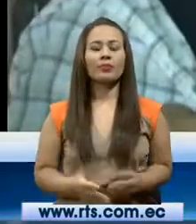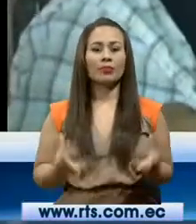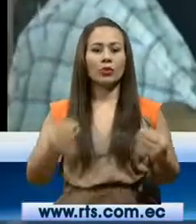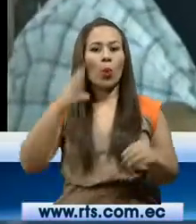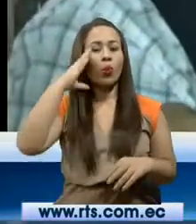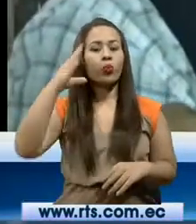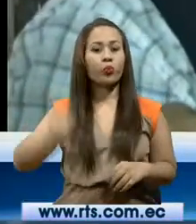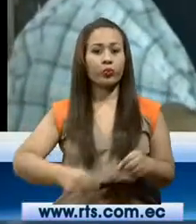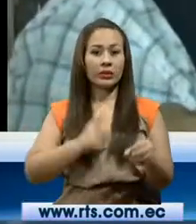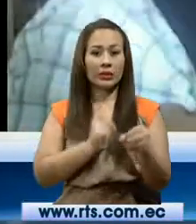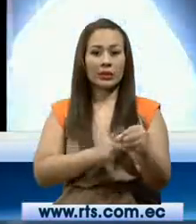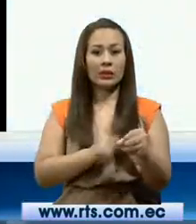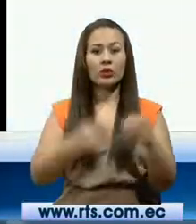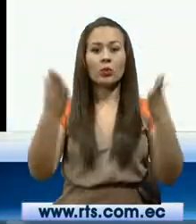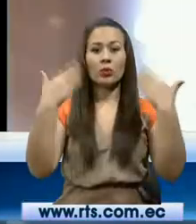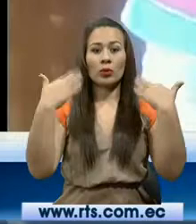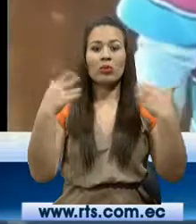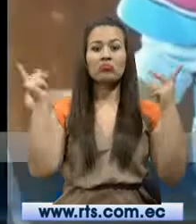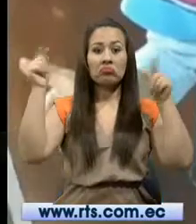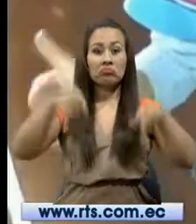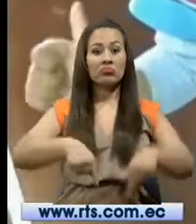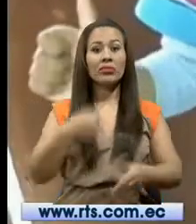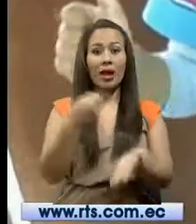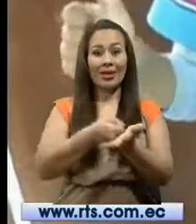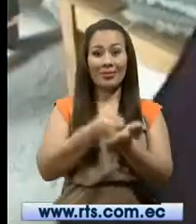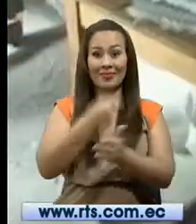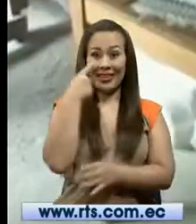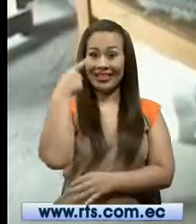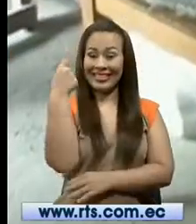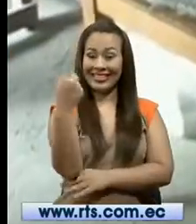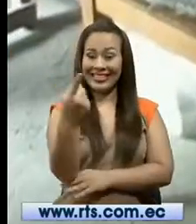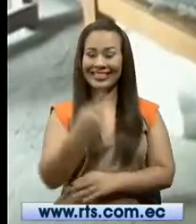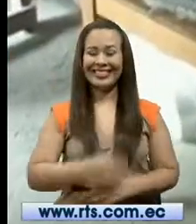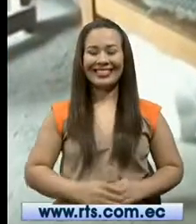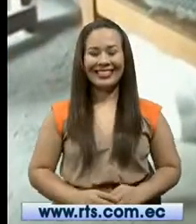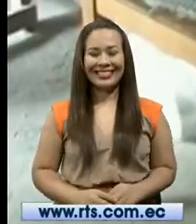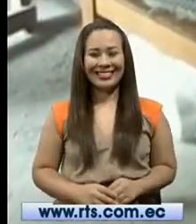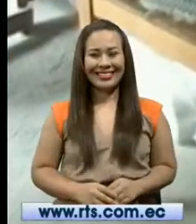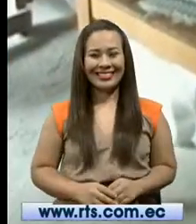de Quito, Guayaquil. Desde Saraguro informó Marcela Constante.